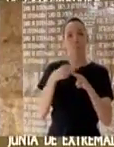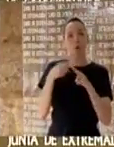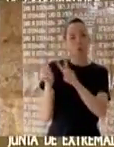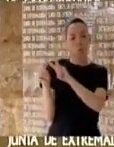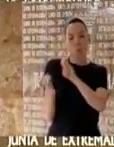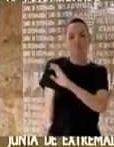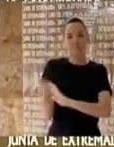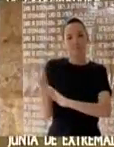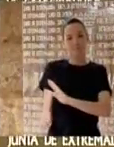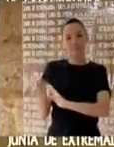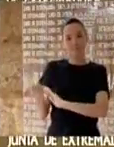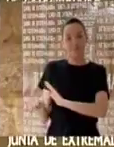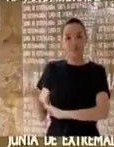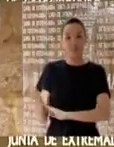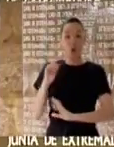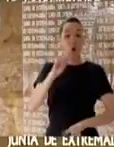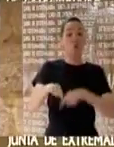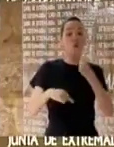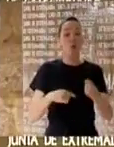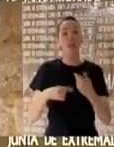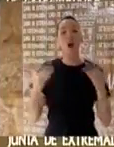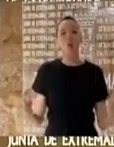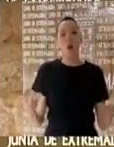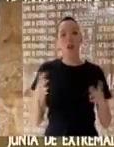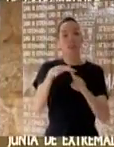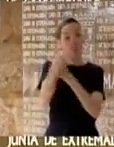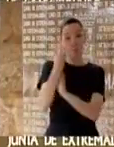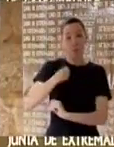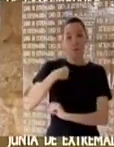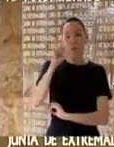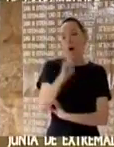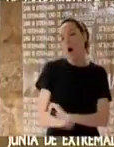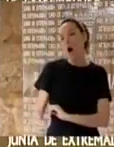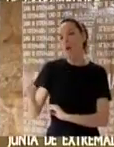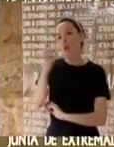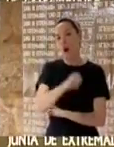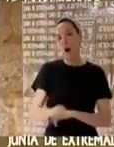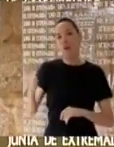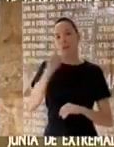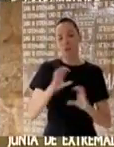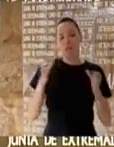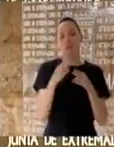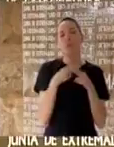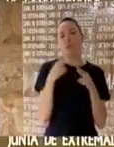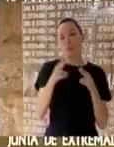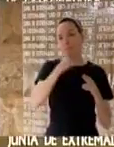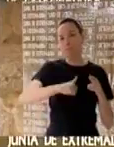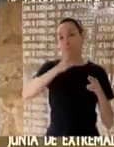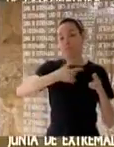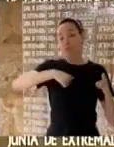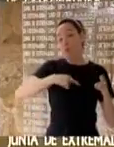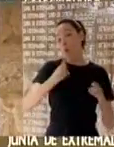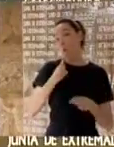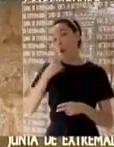esta crisis, este conflicto, va a durar años, va a exigir mucho tiempo por parte de la política. A nosotros nos hubiera gustado